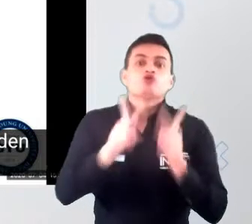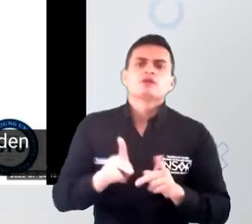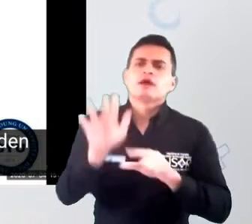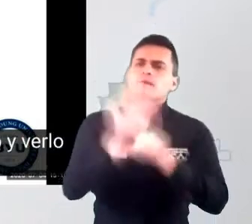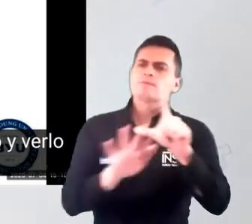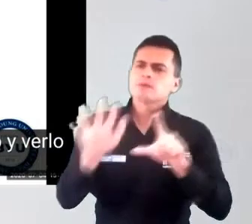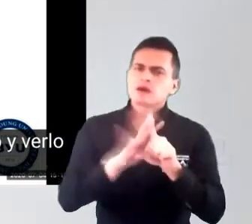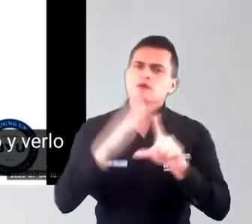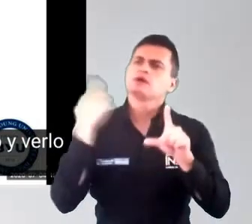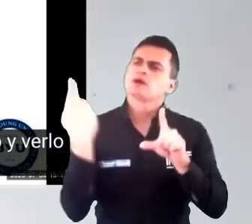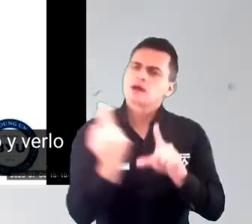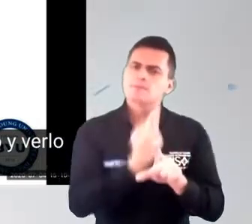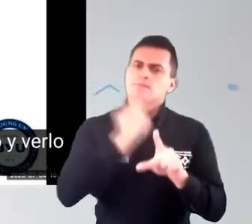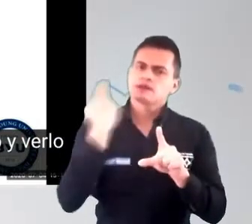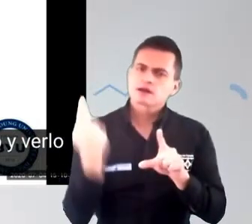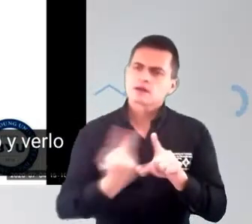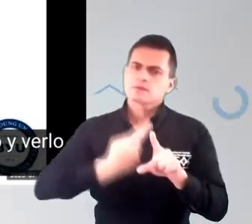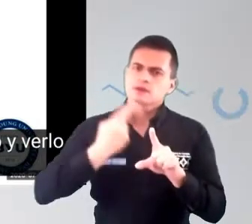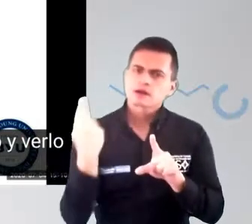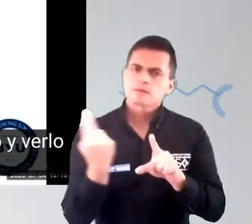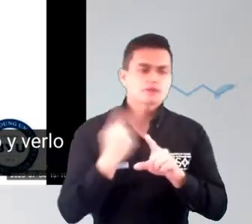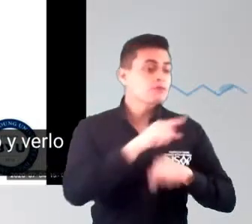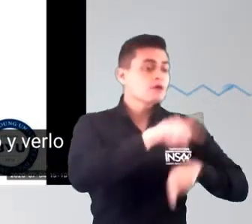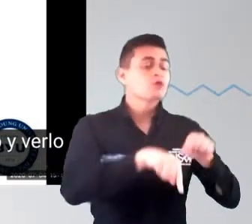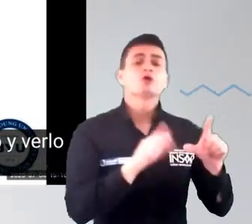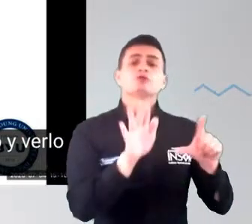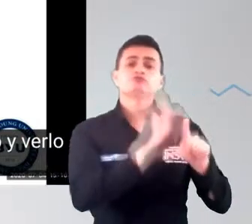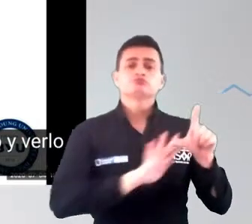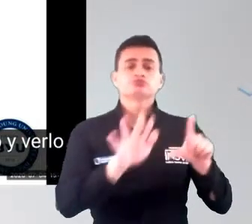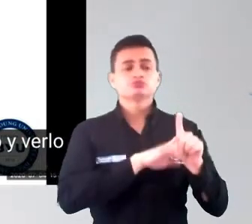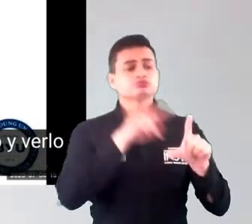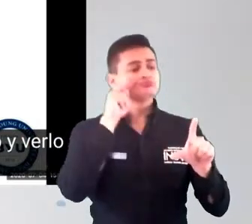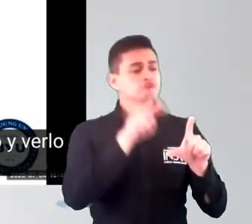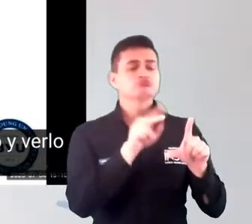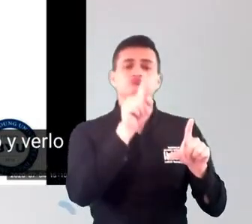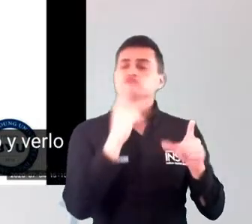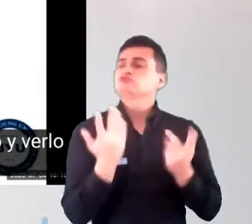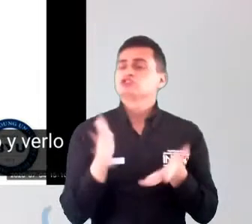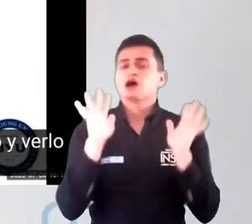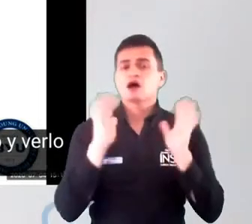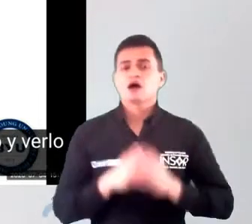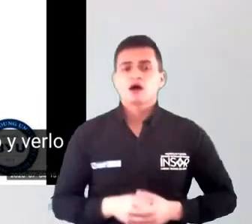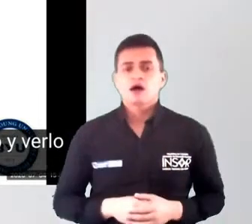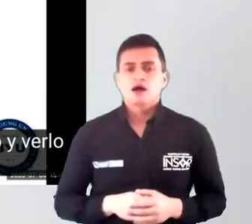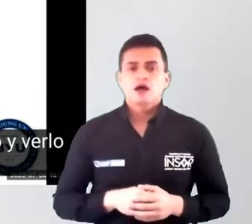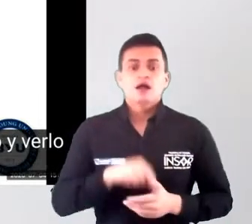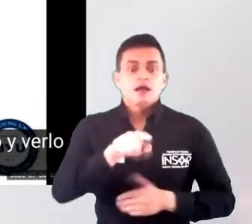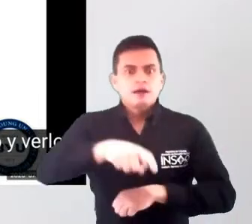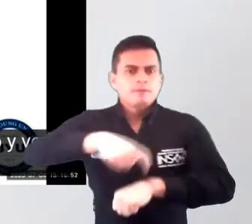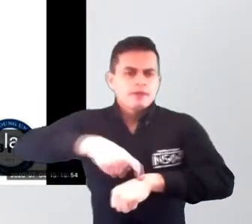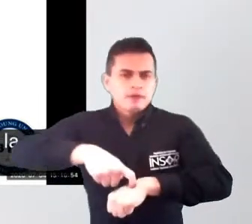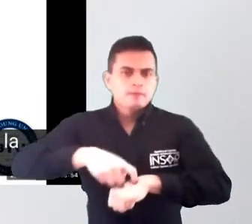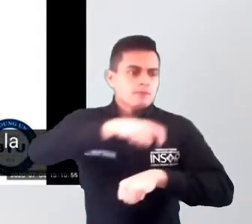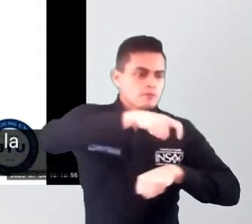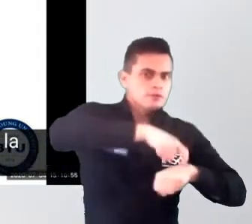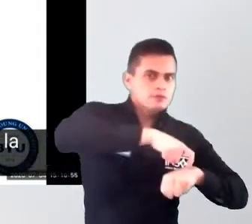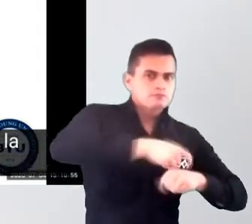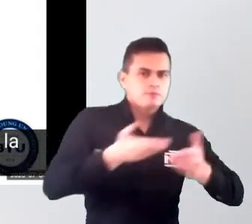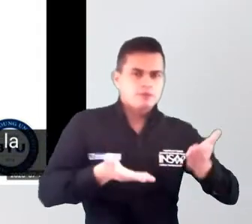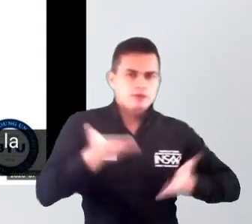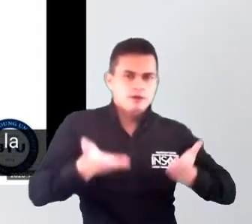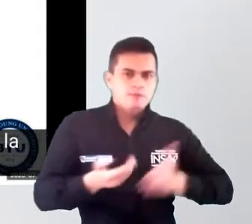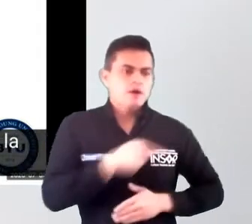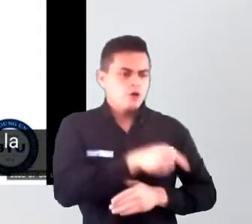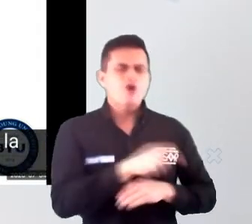y tomar un poco más de tiempo, y los estudiantes que lo están captando pueden acelerar la velocidad del